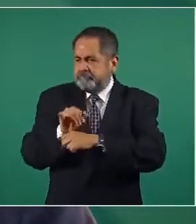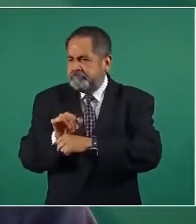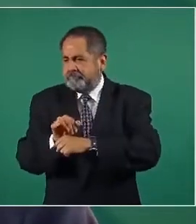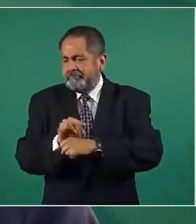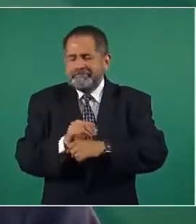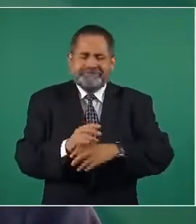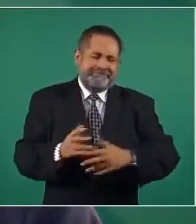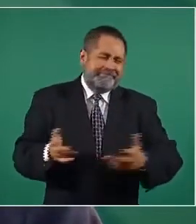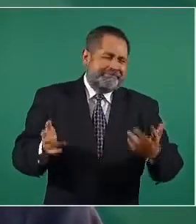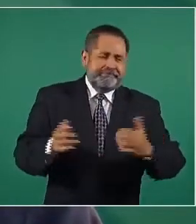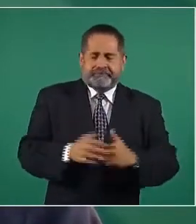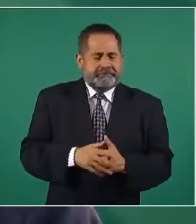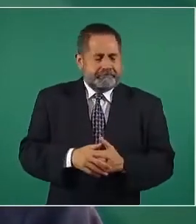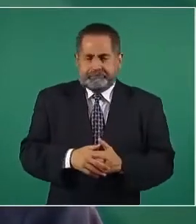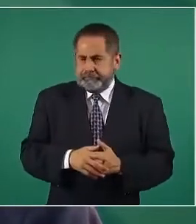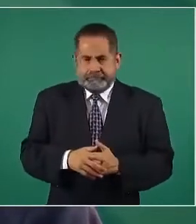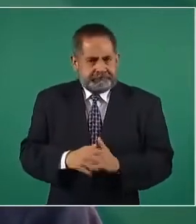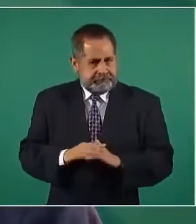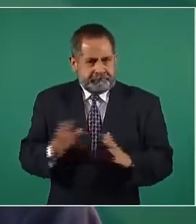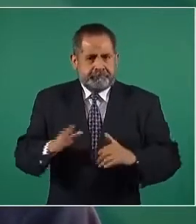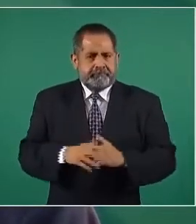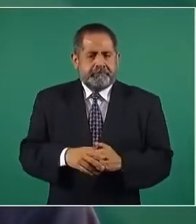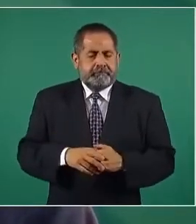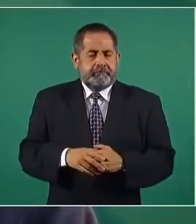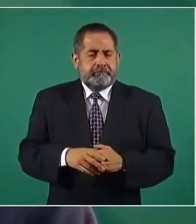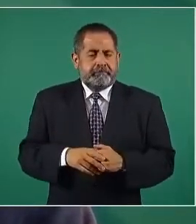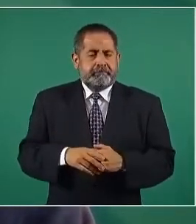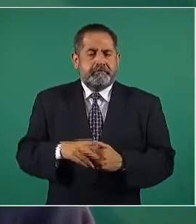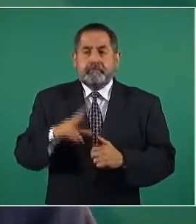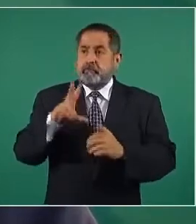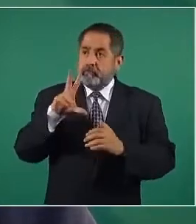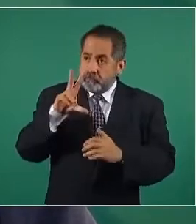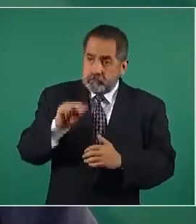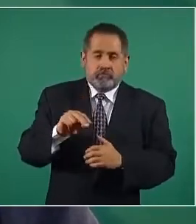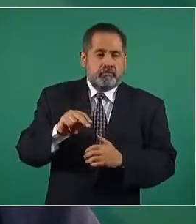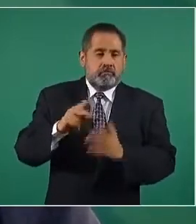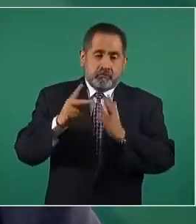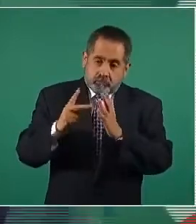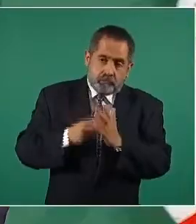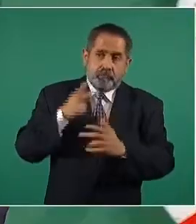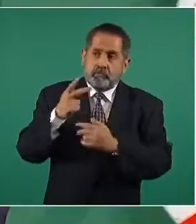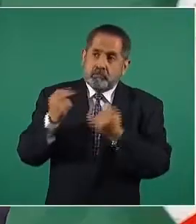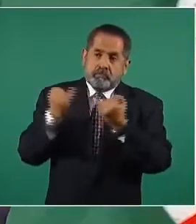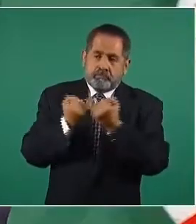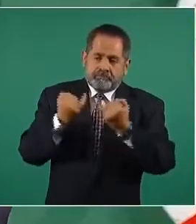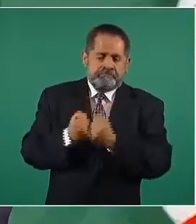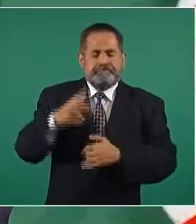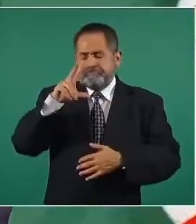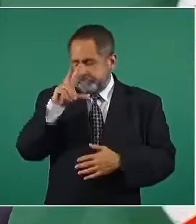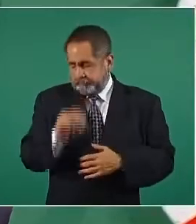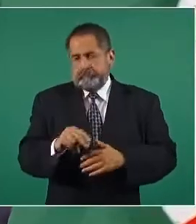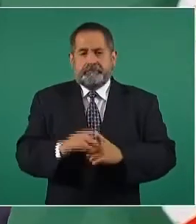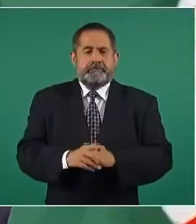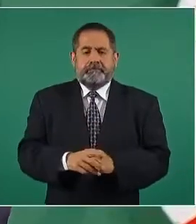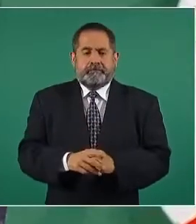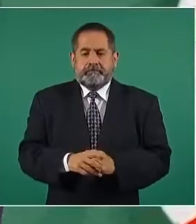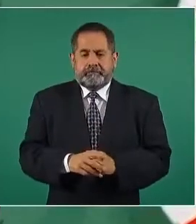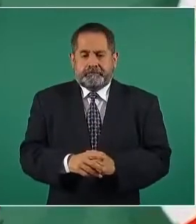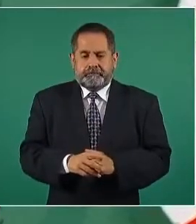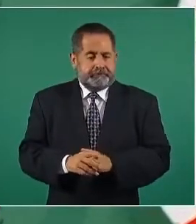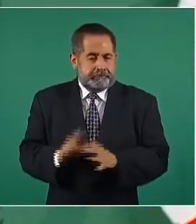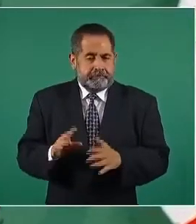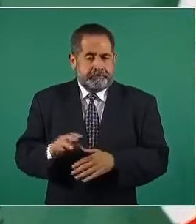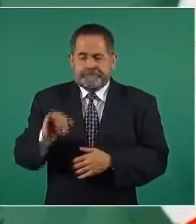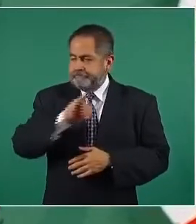pero lo que tenemos que hacer es no repetir y que nunca